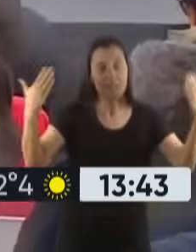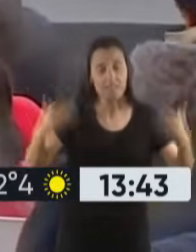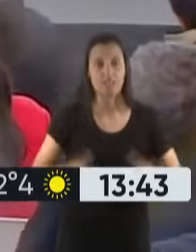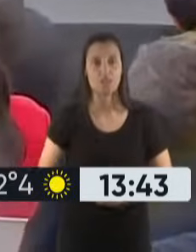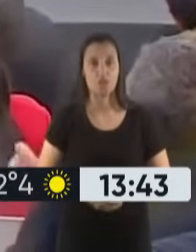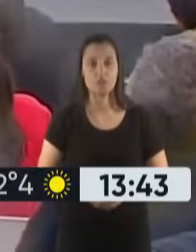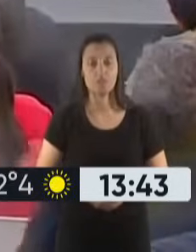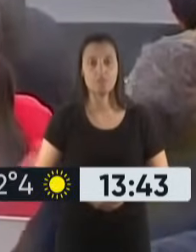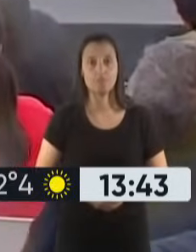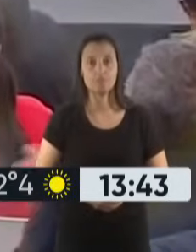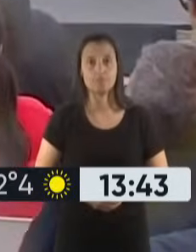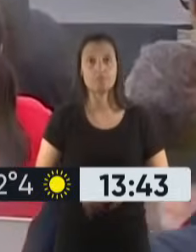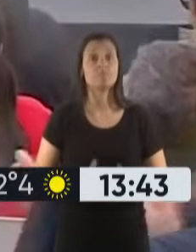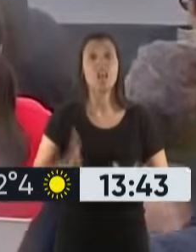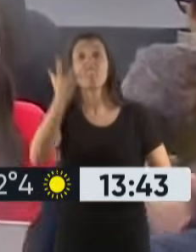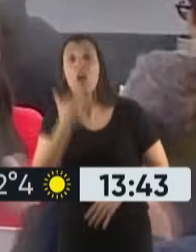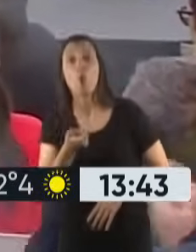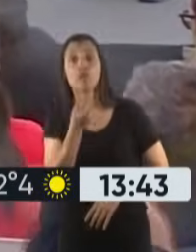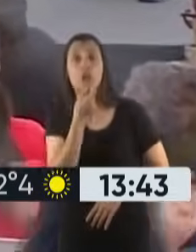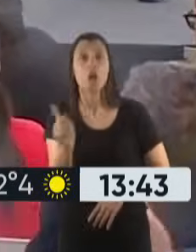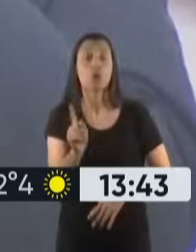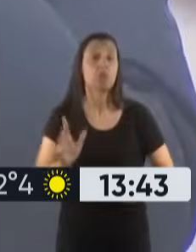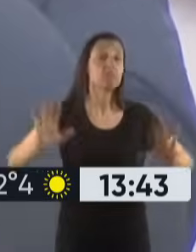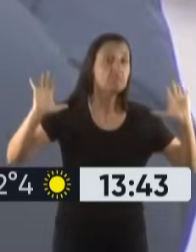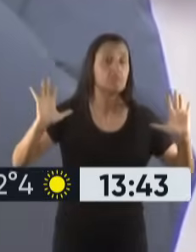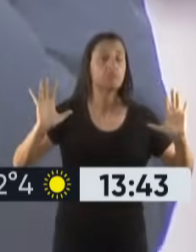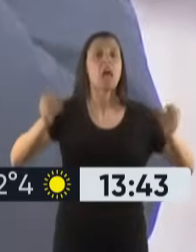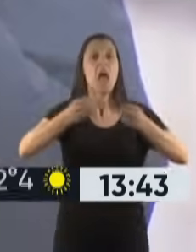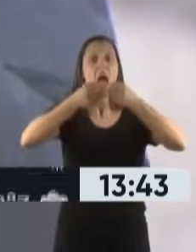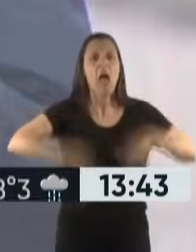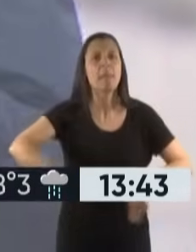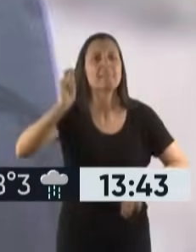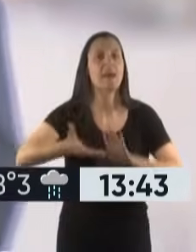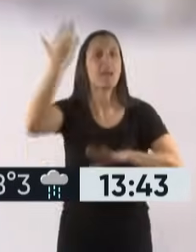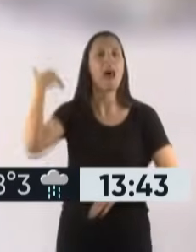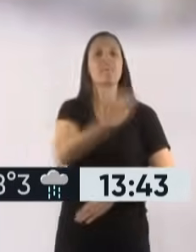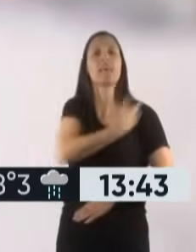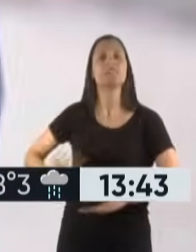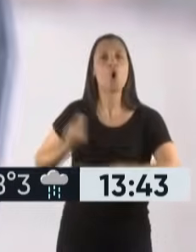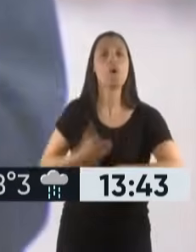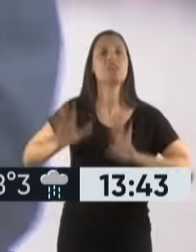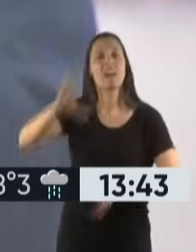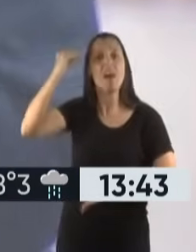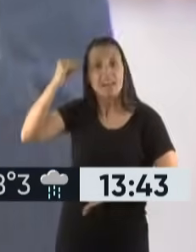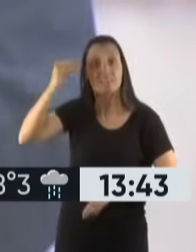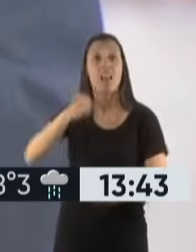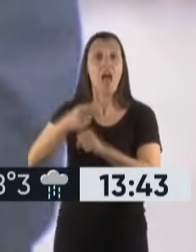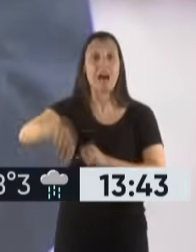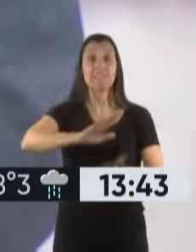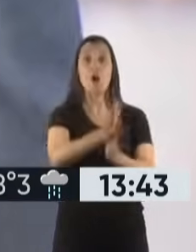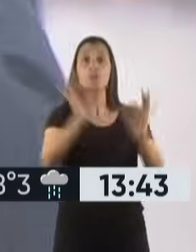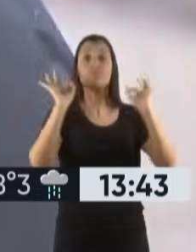Felicitaciones. Les guste o no les guste, lo empezó un gobierno peronista. lo termina un